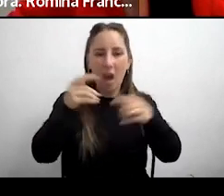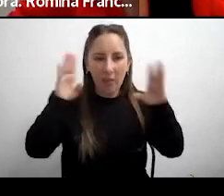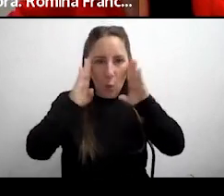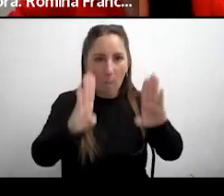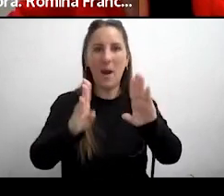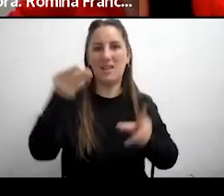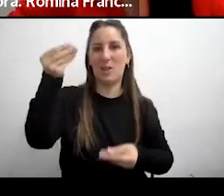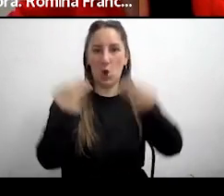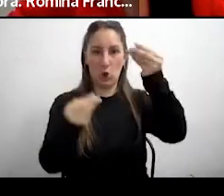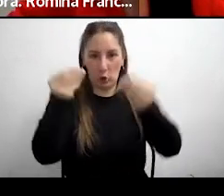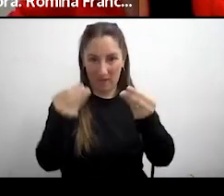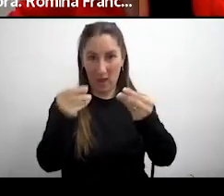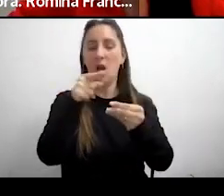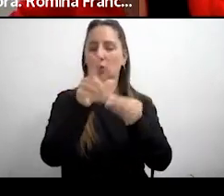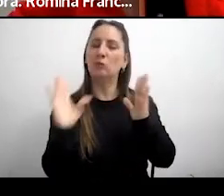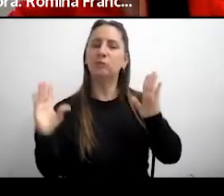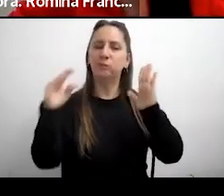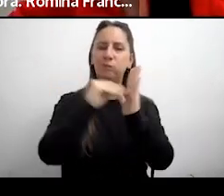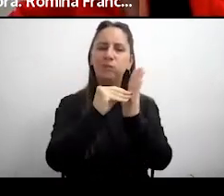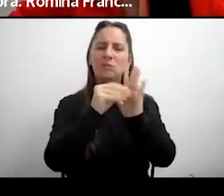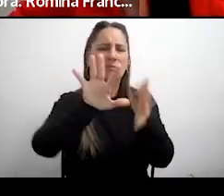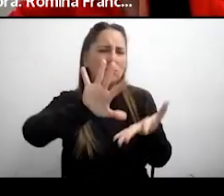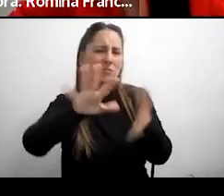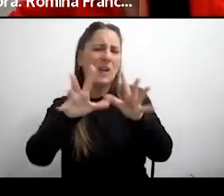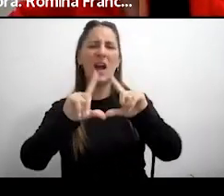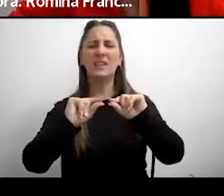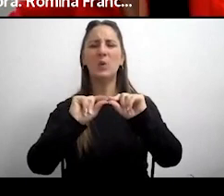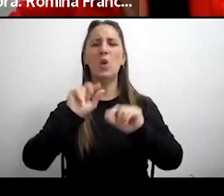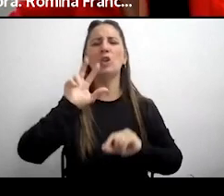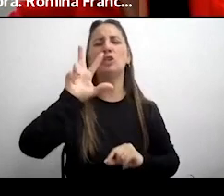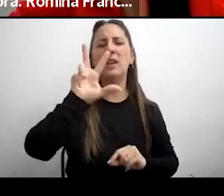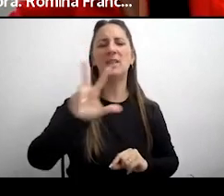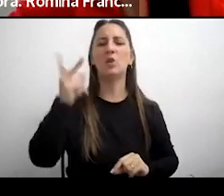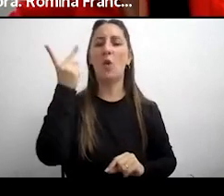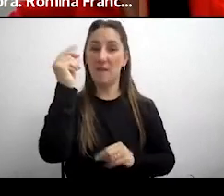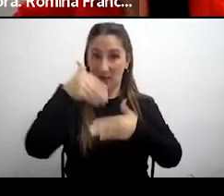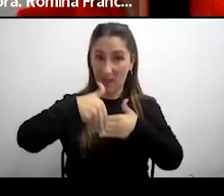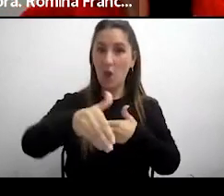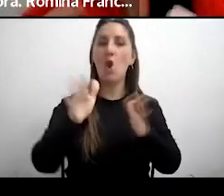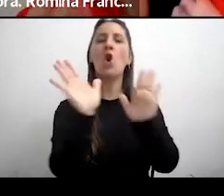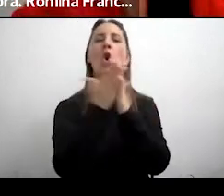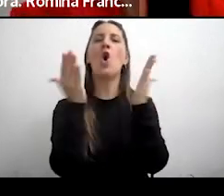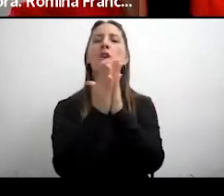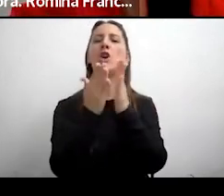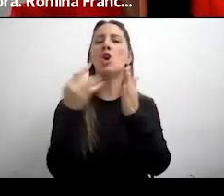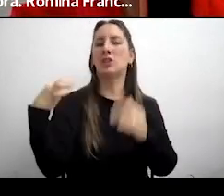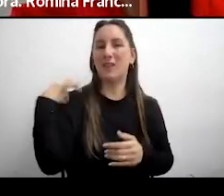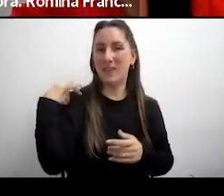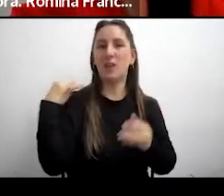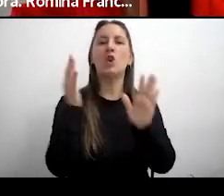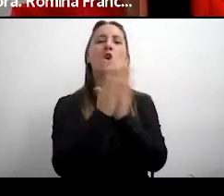está plasmado en lo que es aproximadamente el artículo 320 en adelante del Código Civil y Comercial,